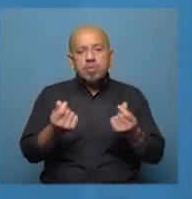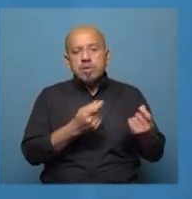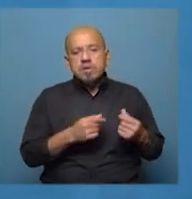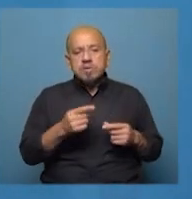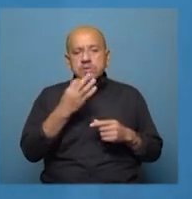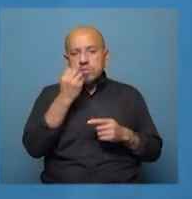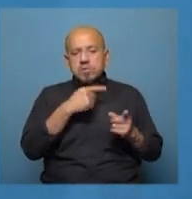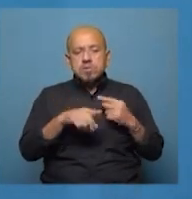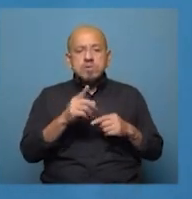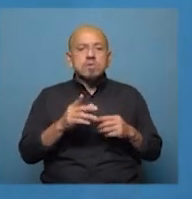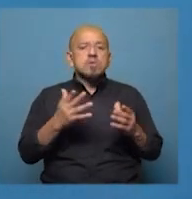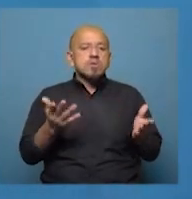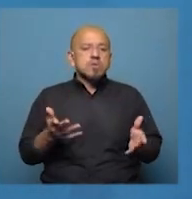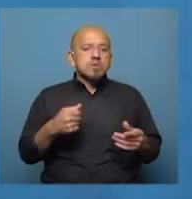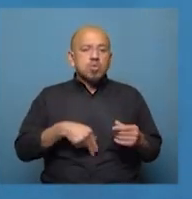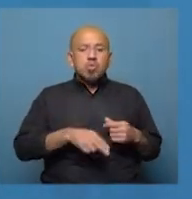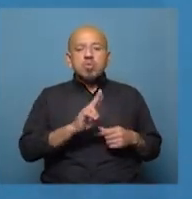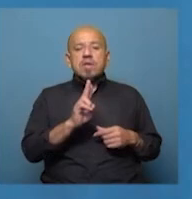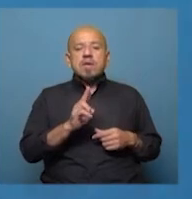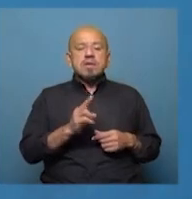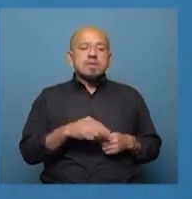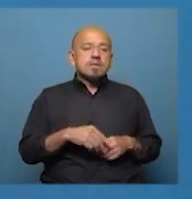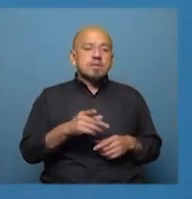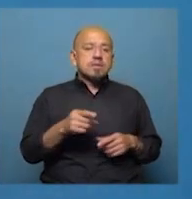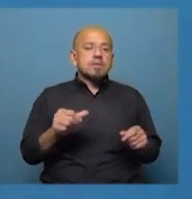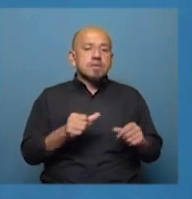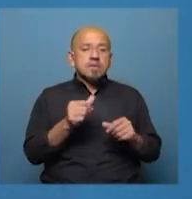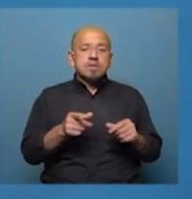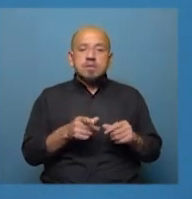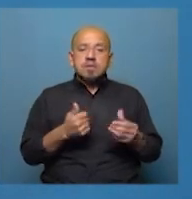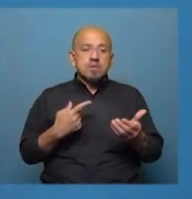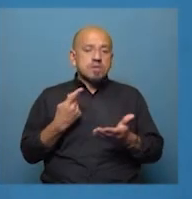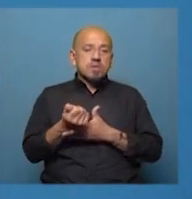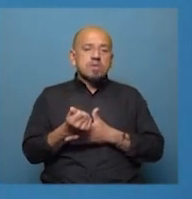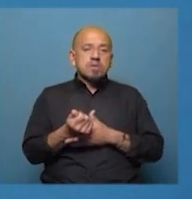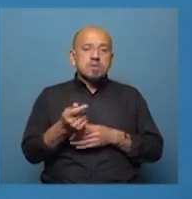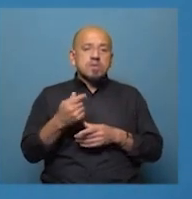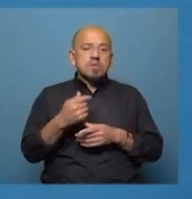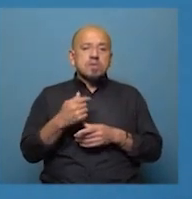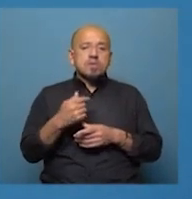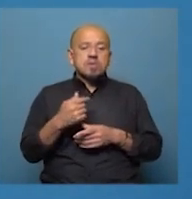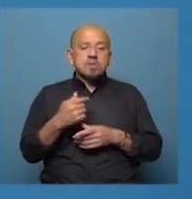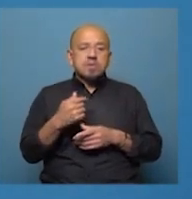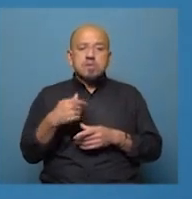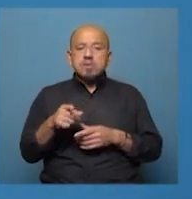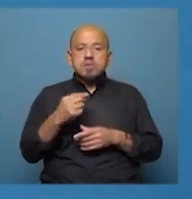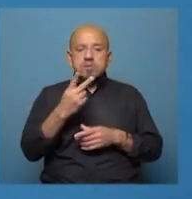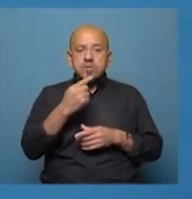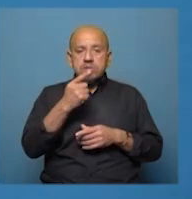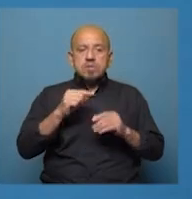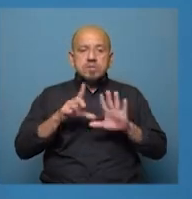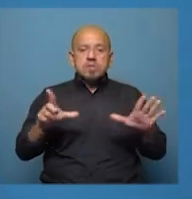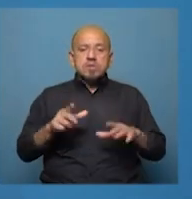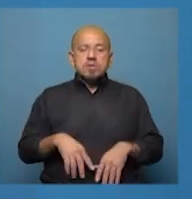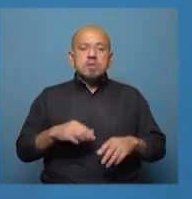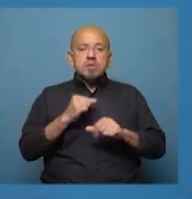hacerlo por unidad ejecutora cosa que no ha sucedido hasta el día de hoy siguen comprando con el mismo sistema que tenían en el 2017 en 3 años